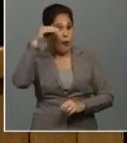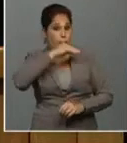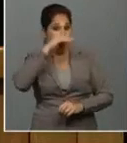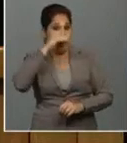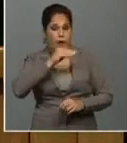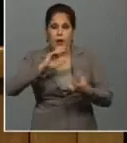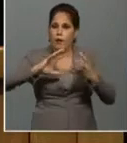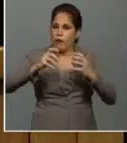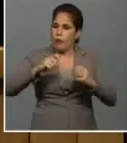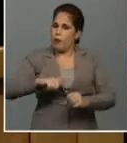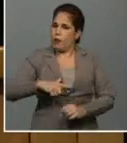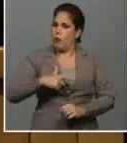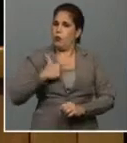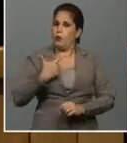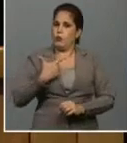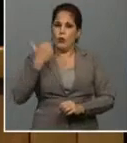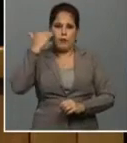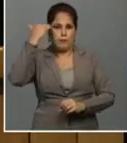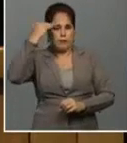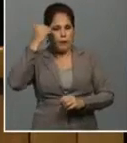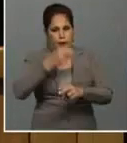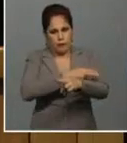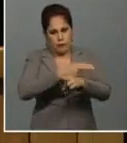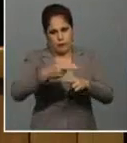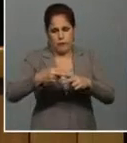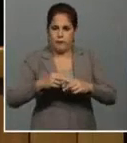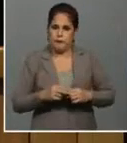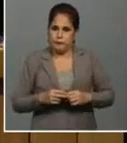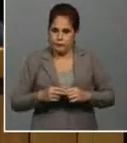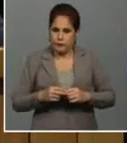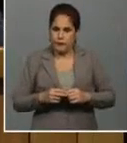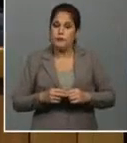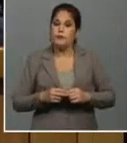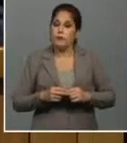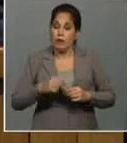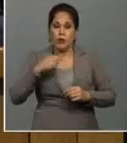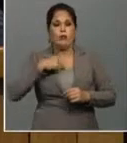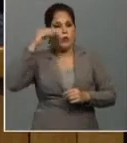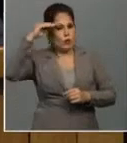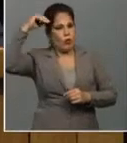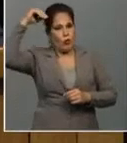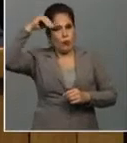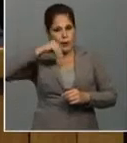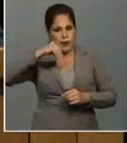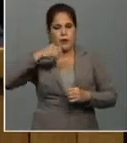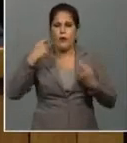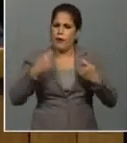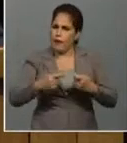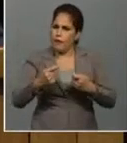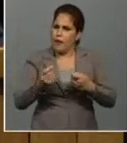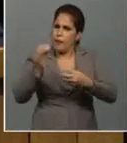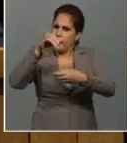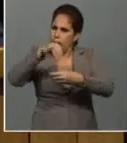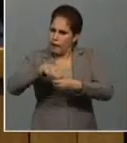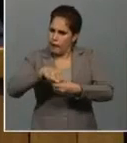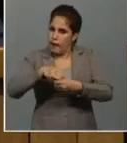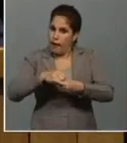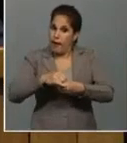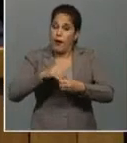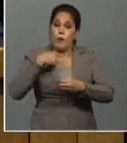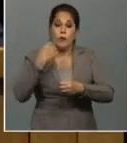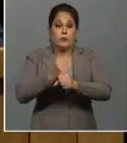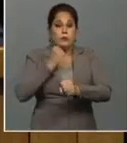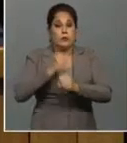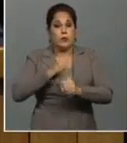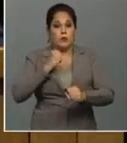una amplia base cultural e histórica soy un convencido de que debemos incorporar como pilares de nuestra